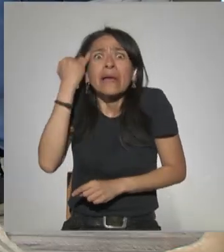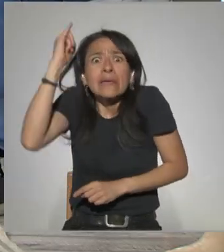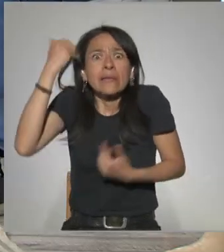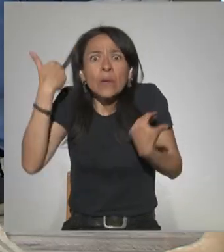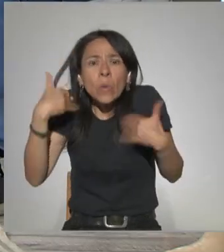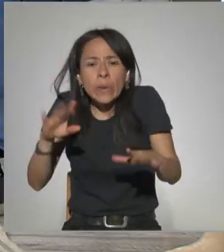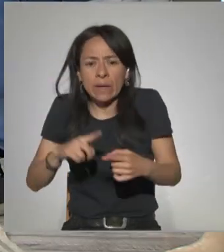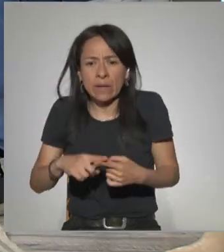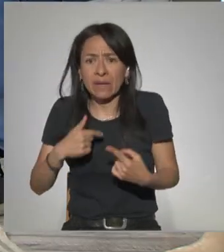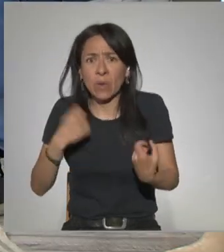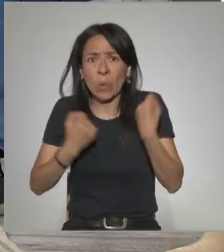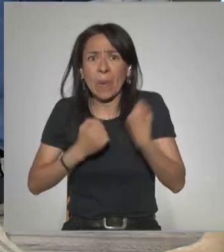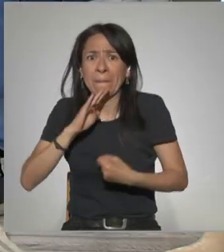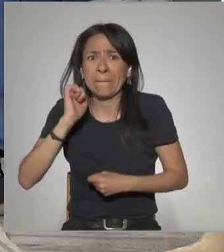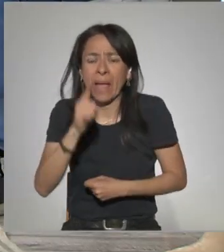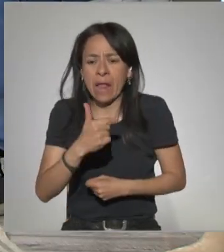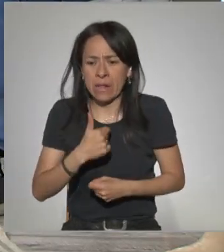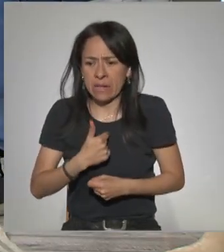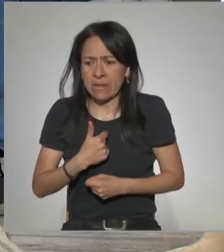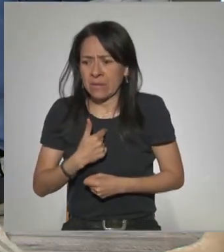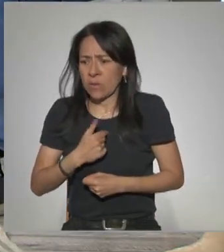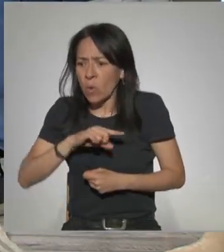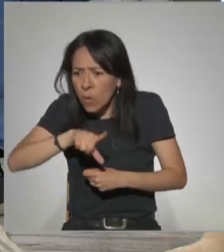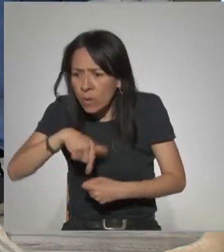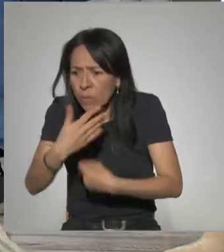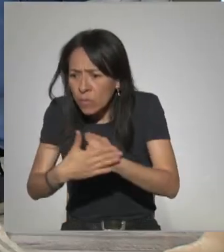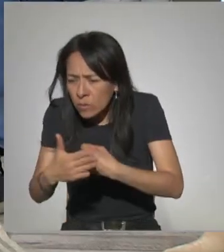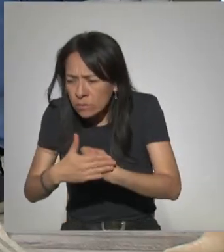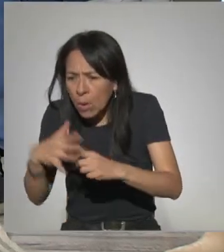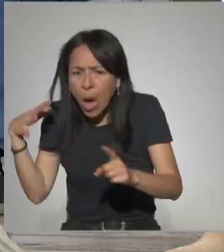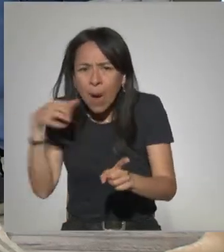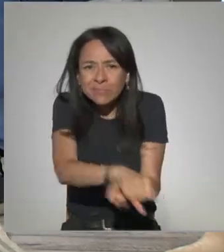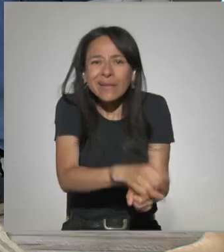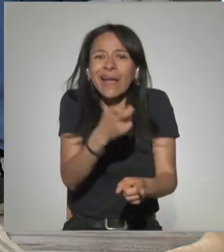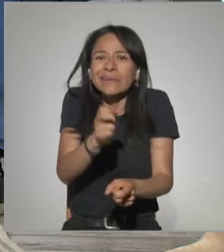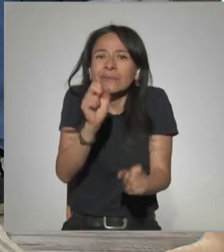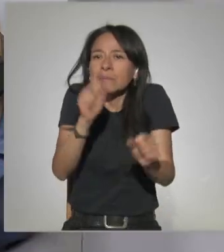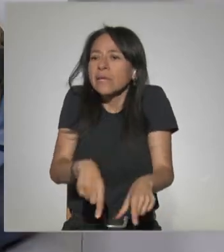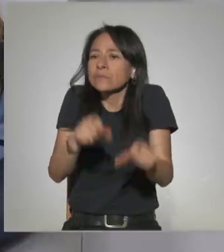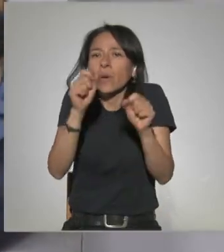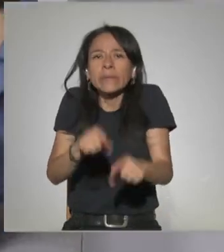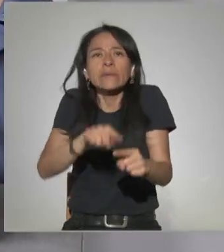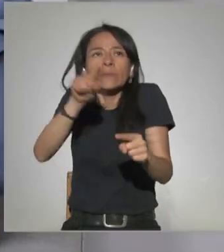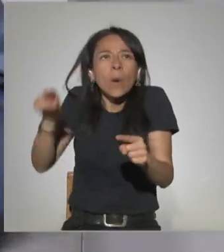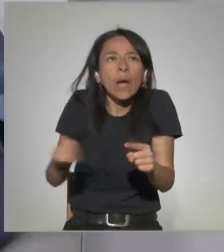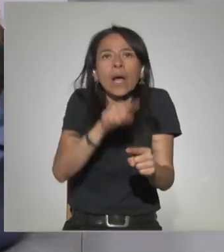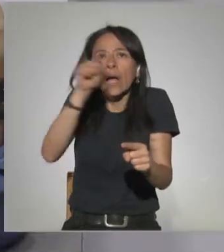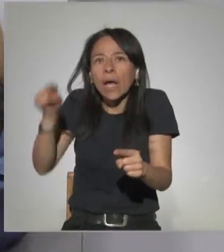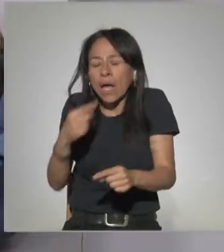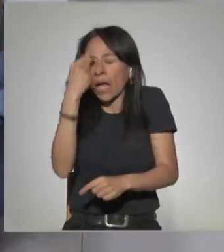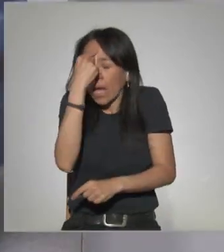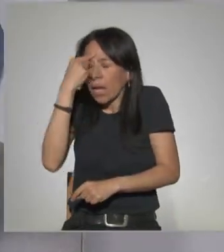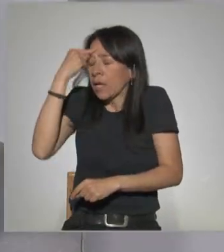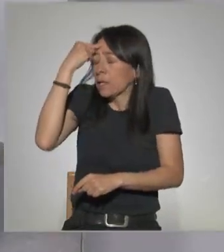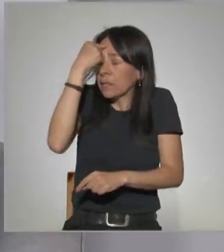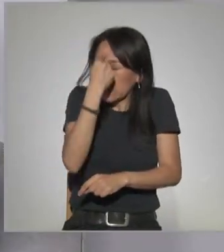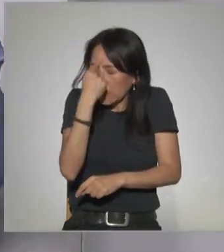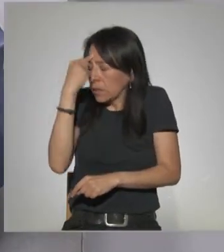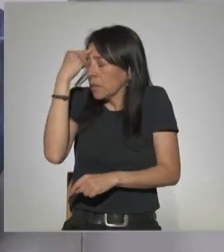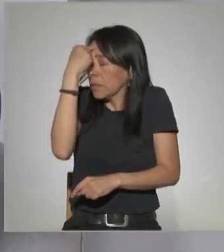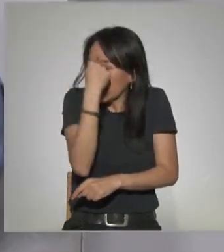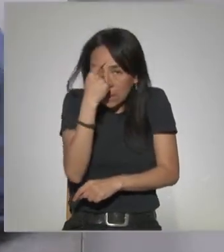voy a atropellar. Eso es rumiación, ¿no? Entonces, tienes que darte cuenta de que estás rumiando, de que